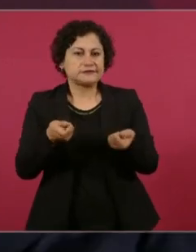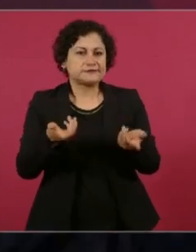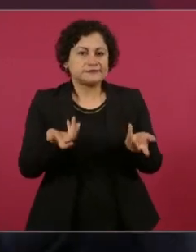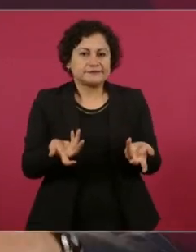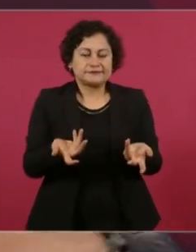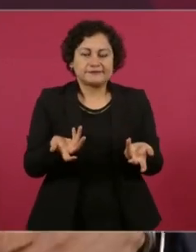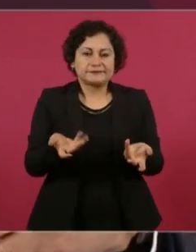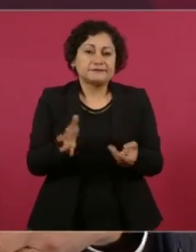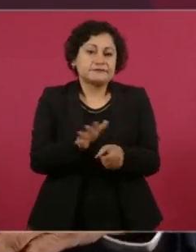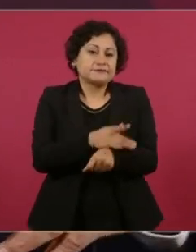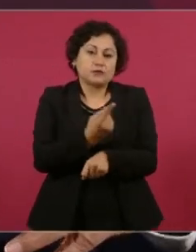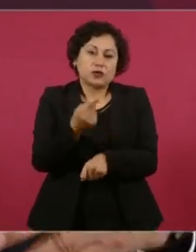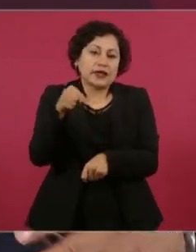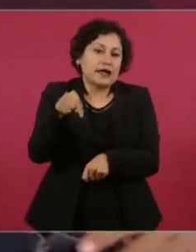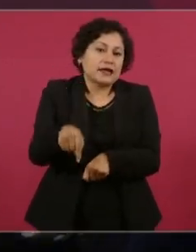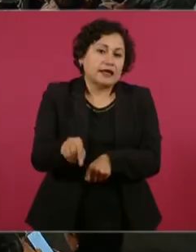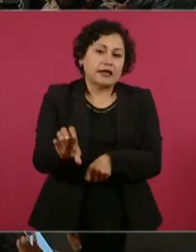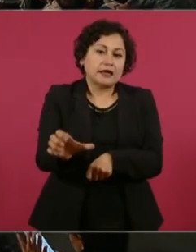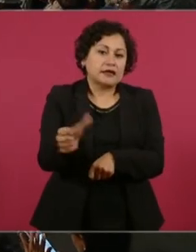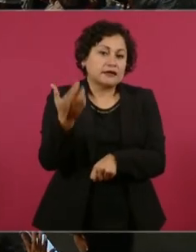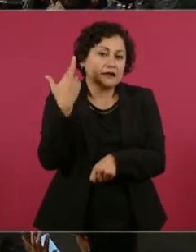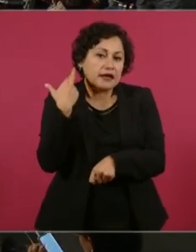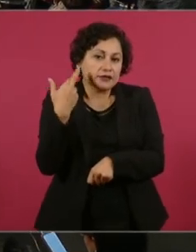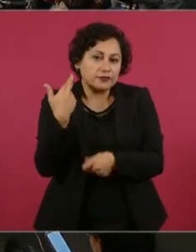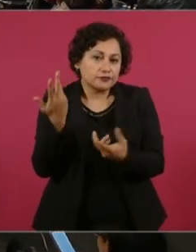porque aquí está Radio Fórmula, ni modo que